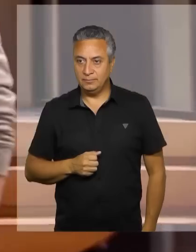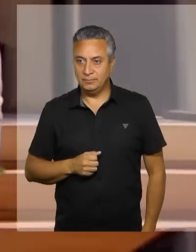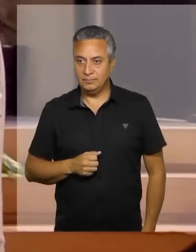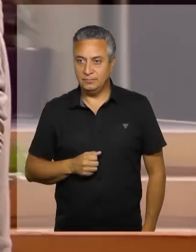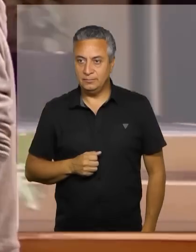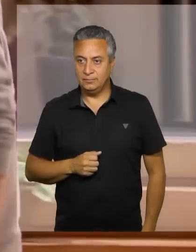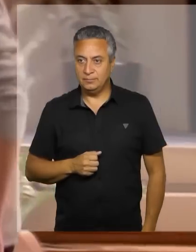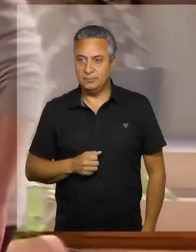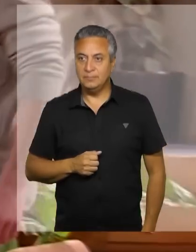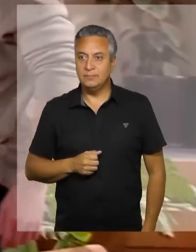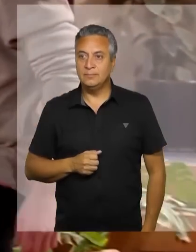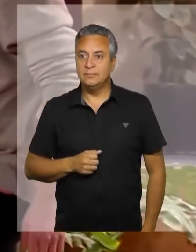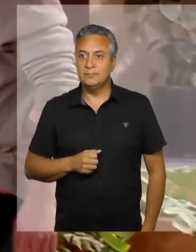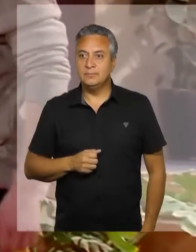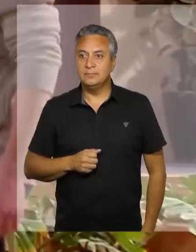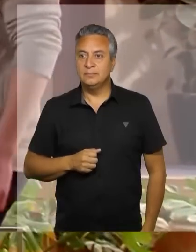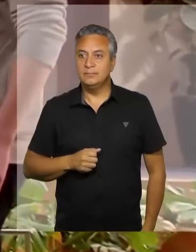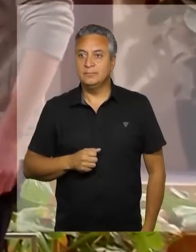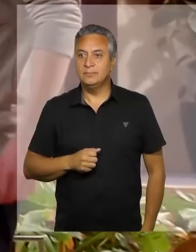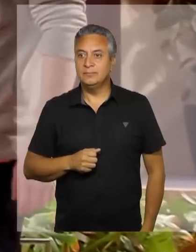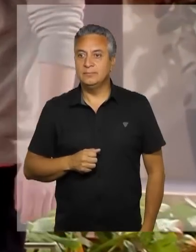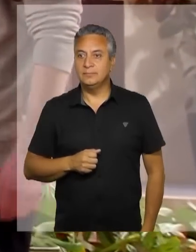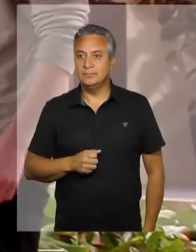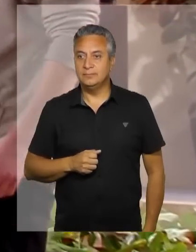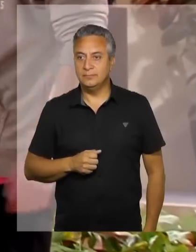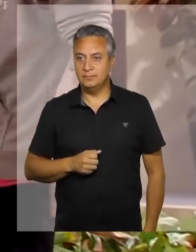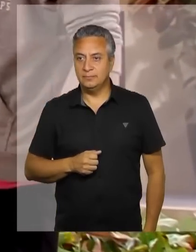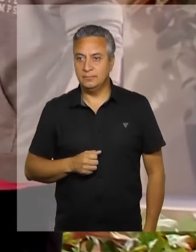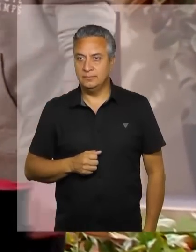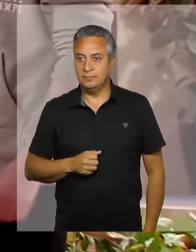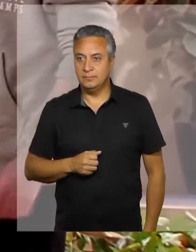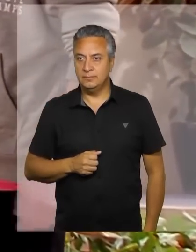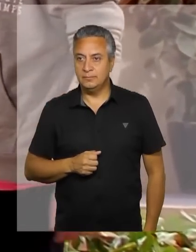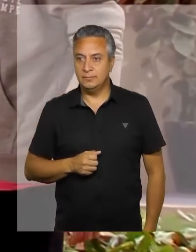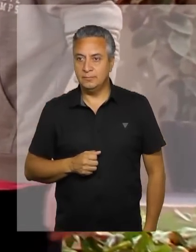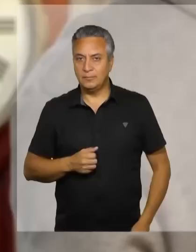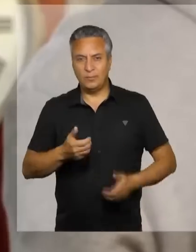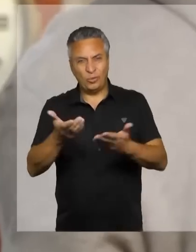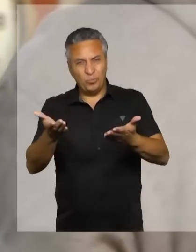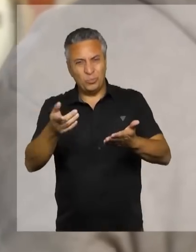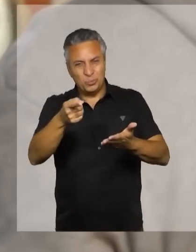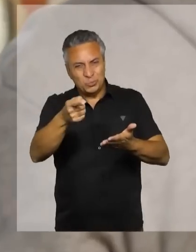mereces. Sería incapaz de hacerte daño. ¿Cómo estáis tan loca?